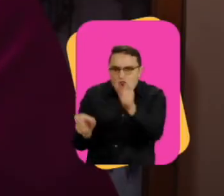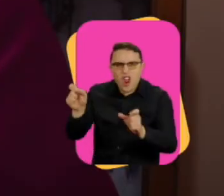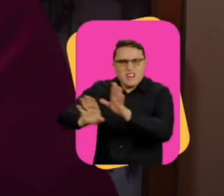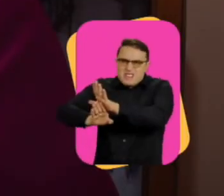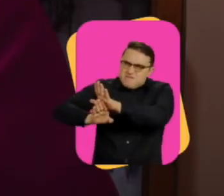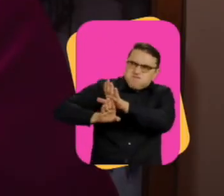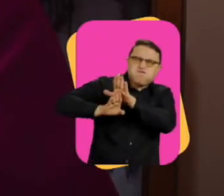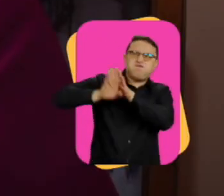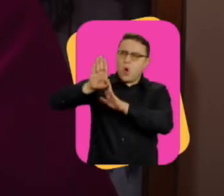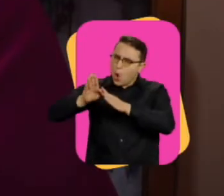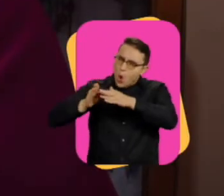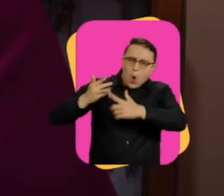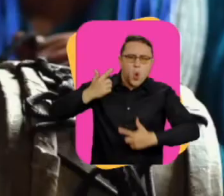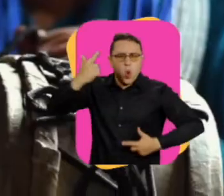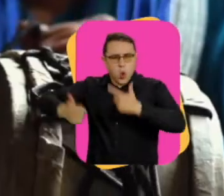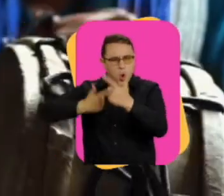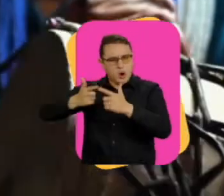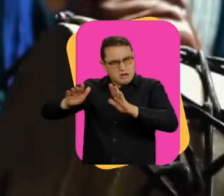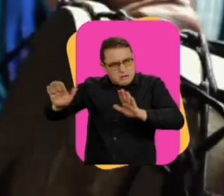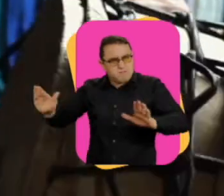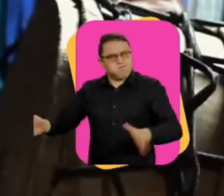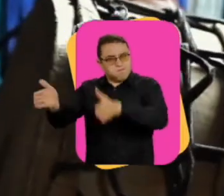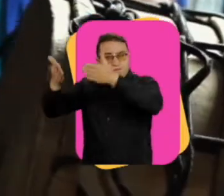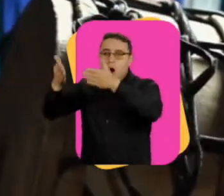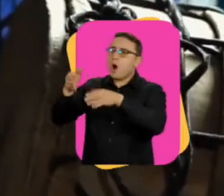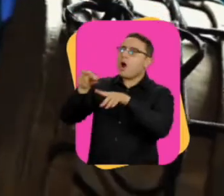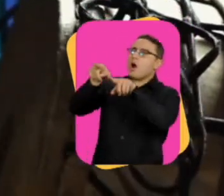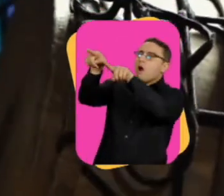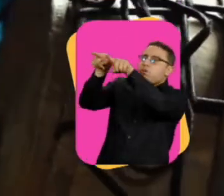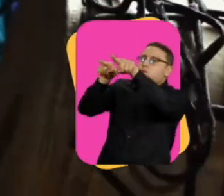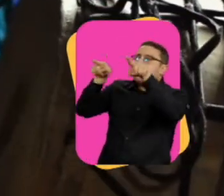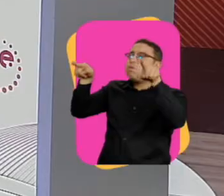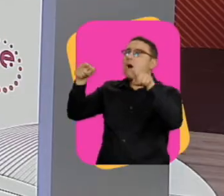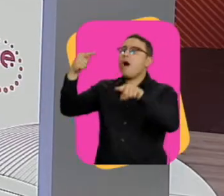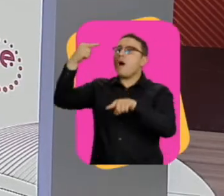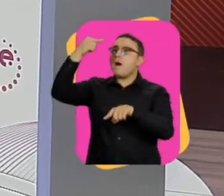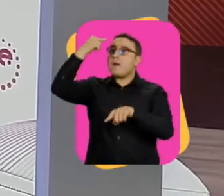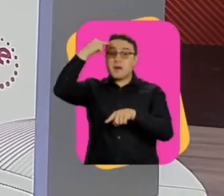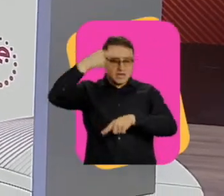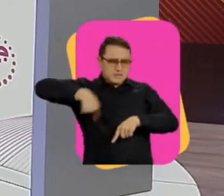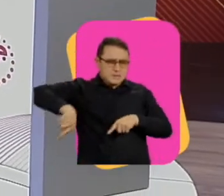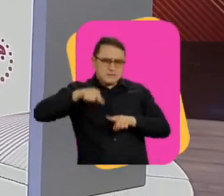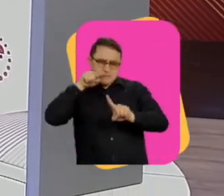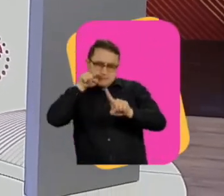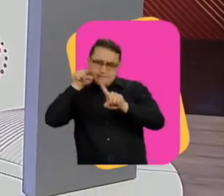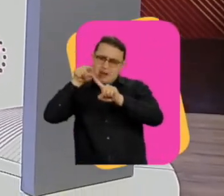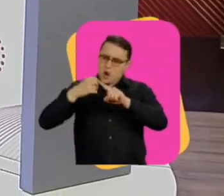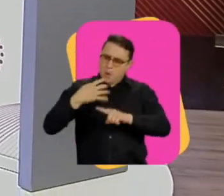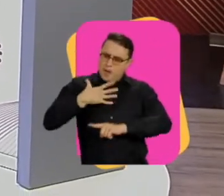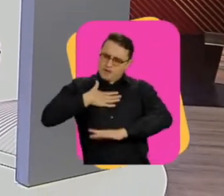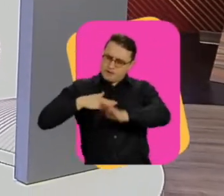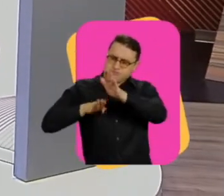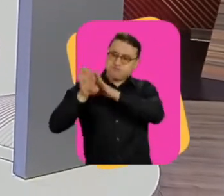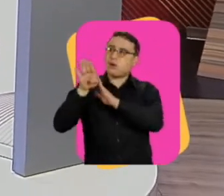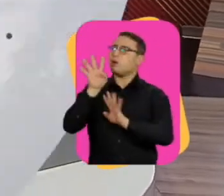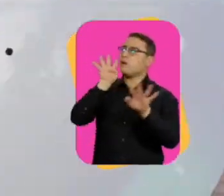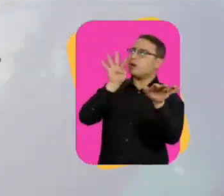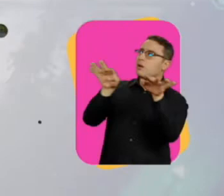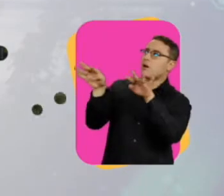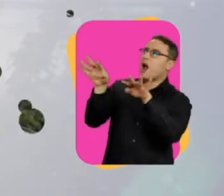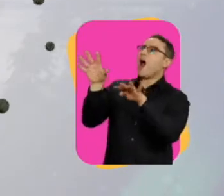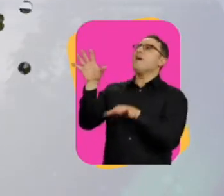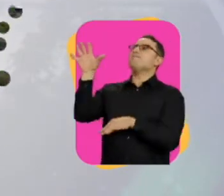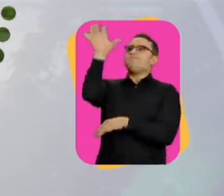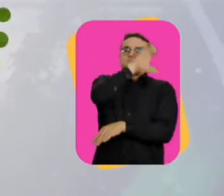la gente lucha, crece, encuentra otras oportunidades para seguir adelante. Y eso también nos animó